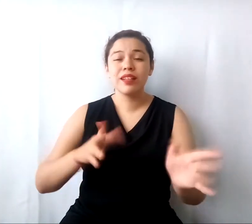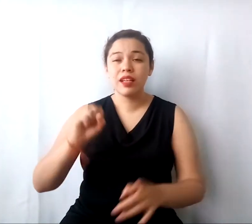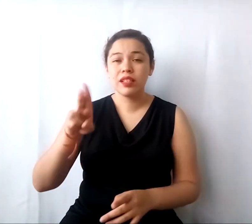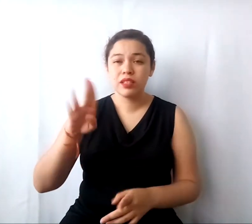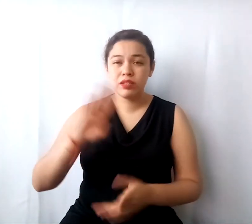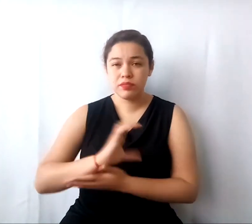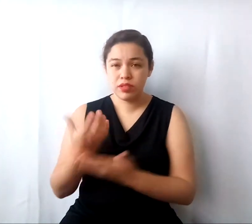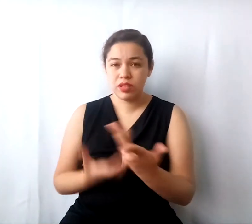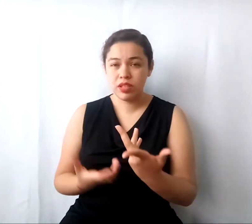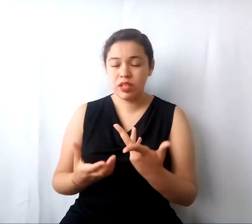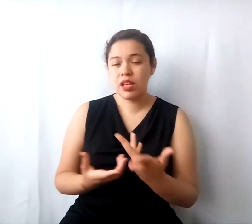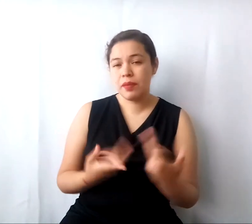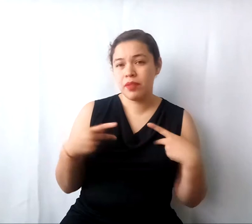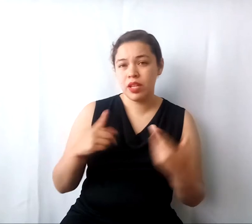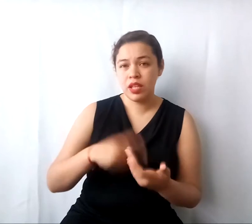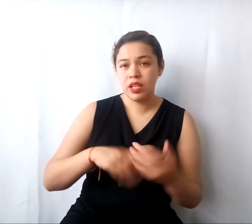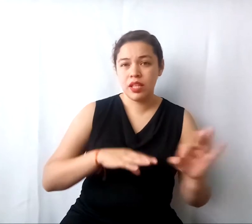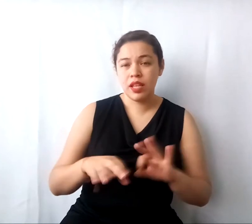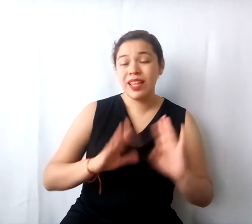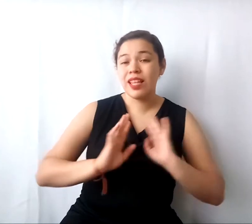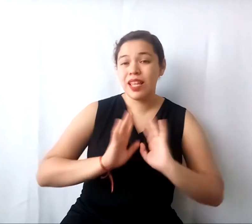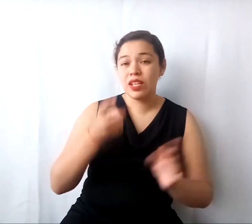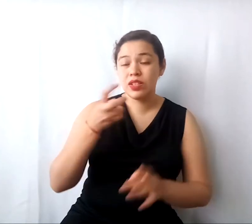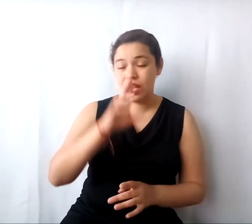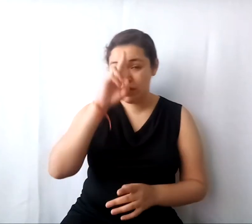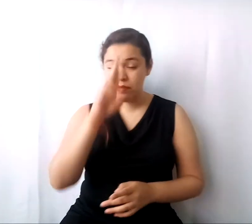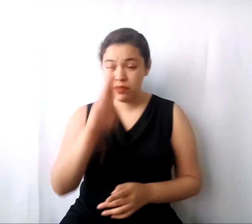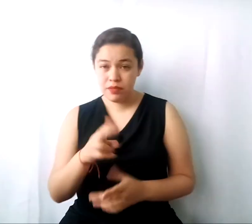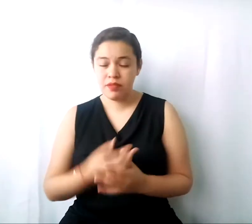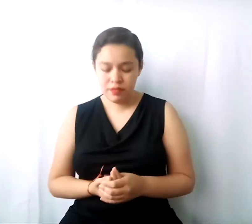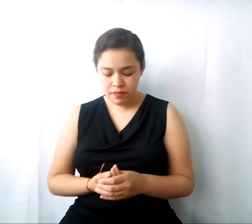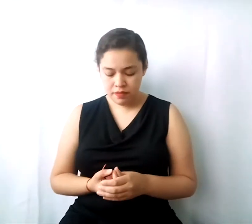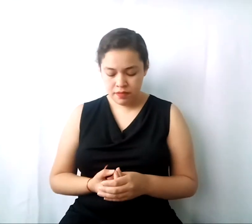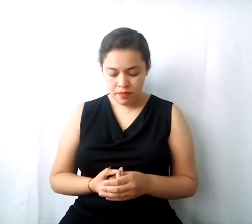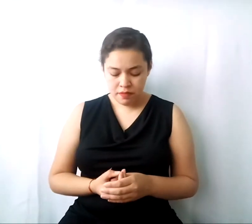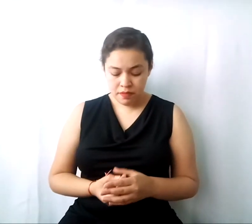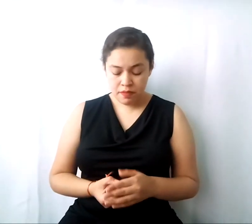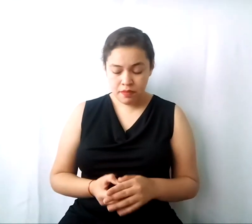personal es la que está prohibida. Uh-huh. Aquí hay que entender algo que es